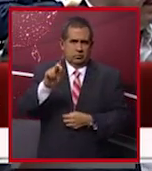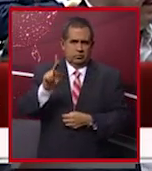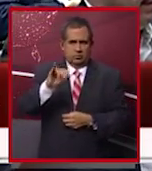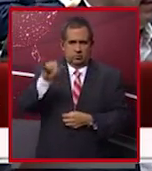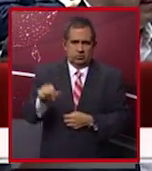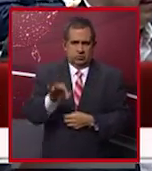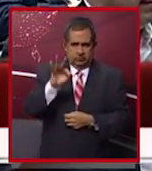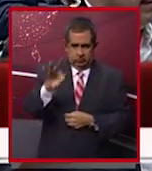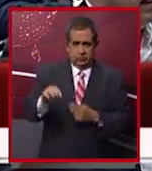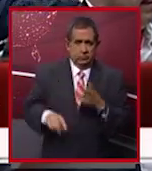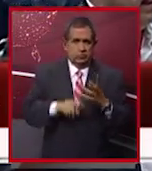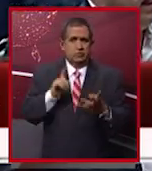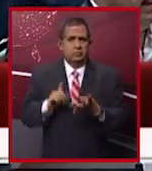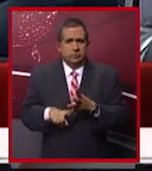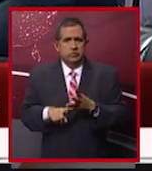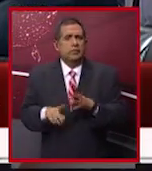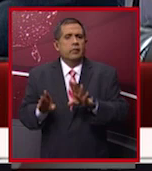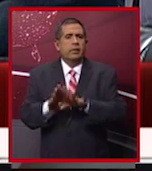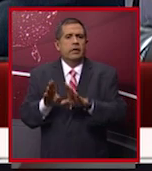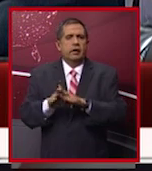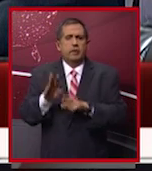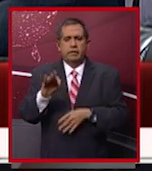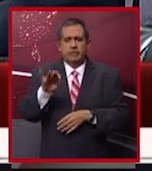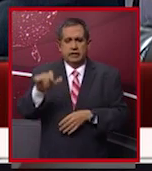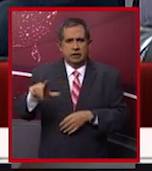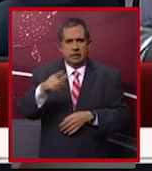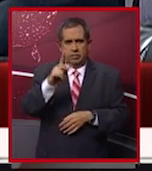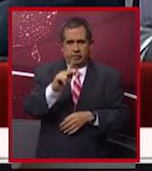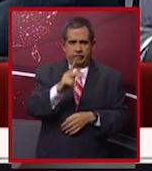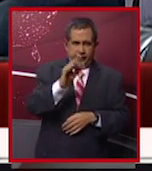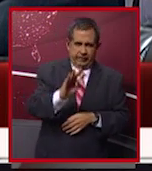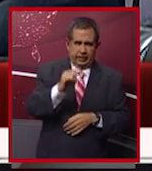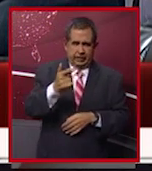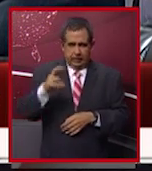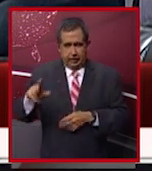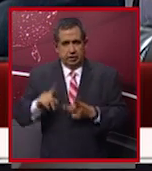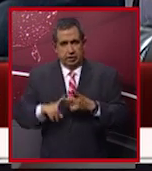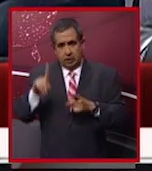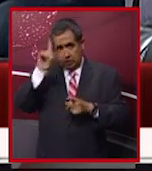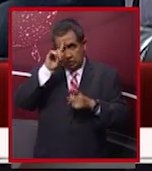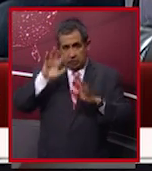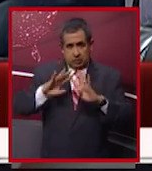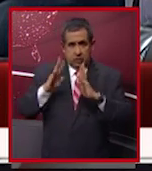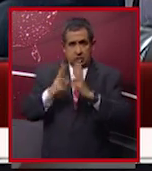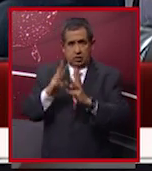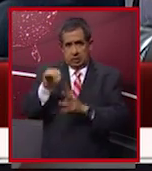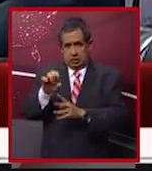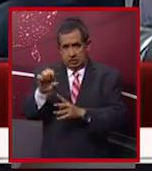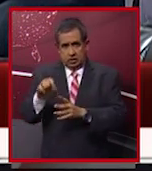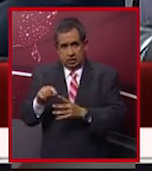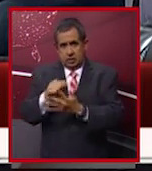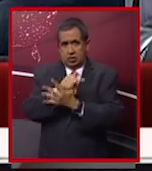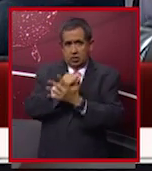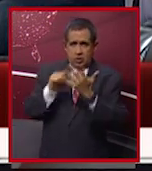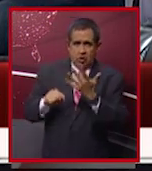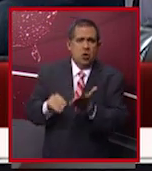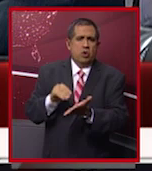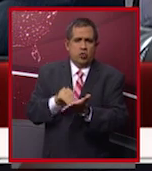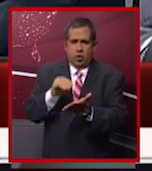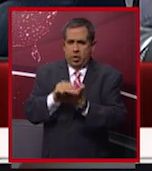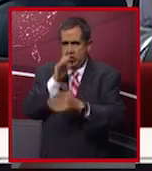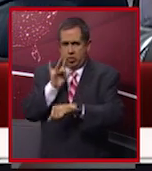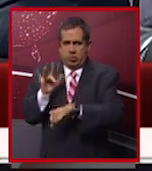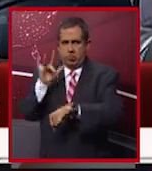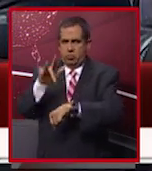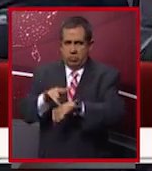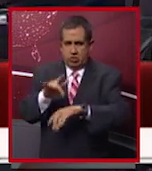Superior del Tribunal Electoral del Poder Judicial de la Federación, el fiscal general de la República, las y los consejeros del Consejo General del INE, seguirán siendo